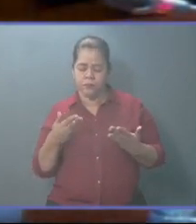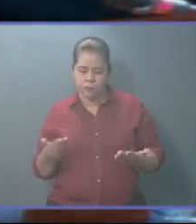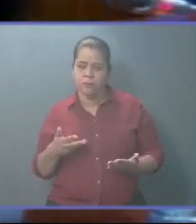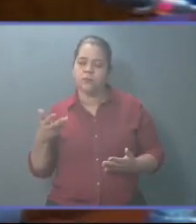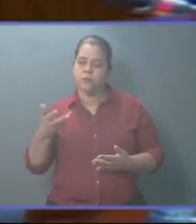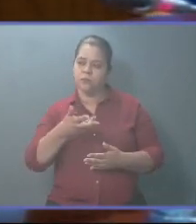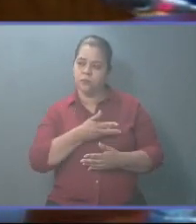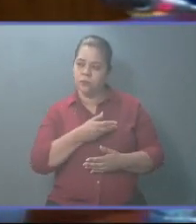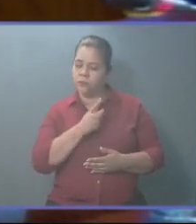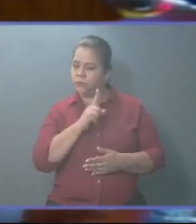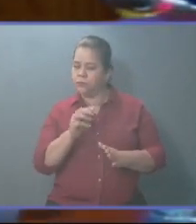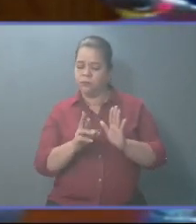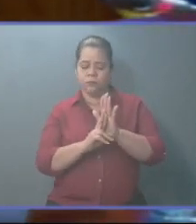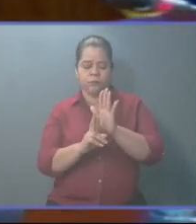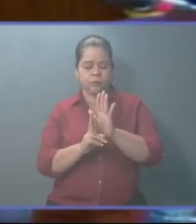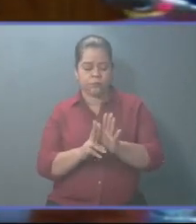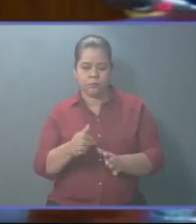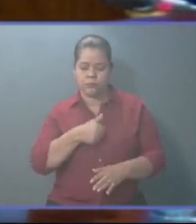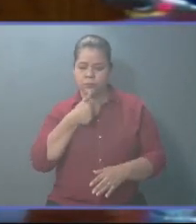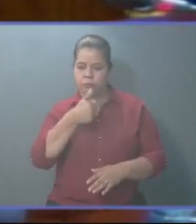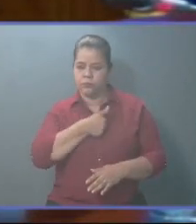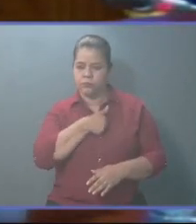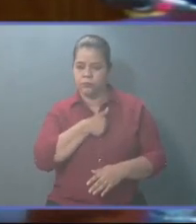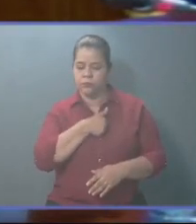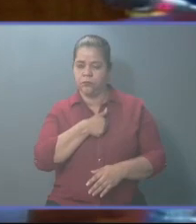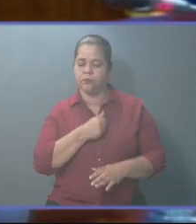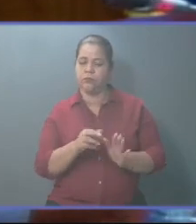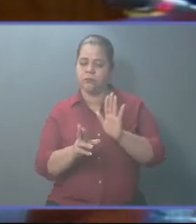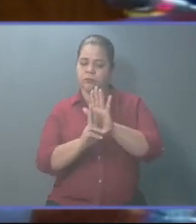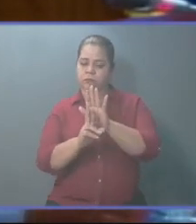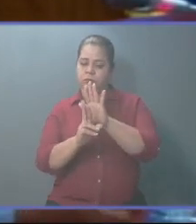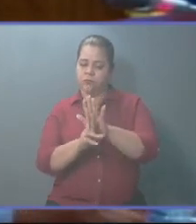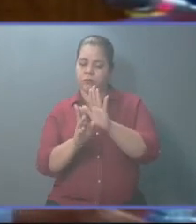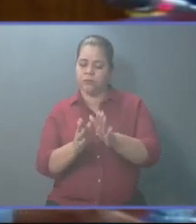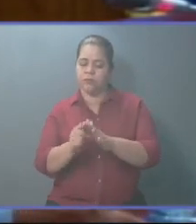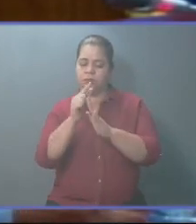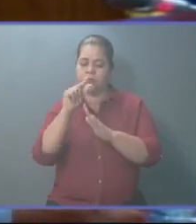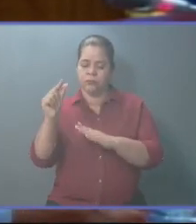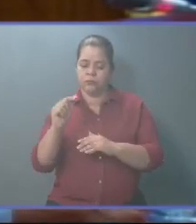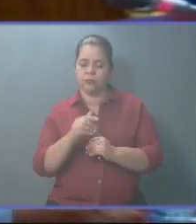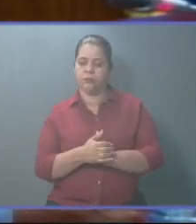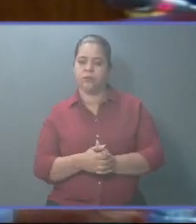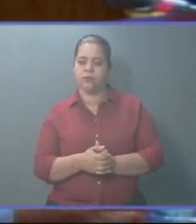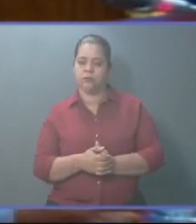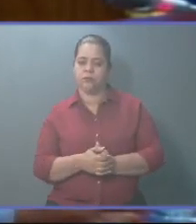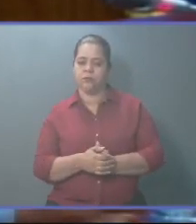estamos acá no representándonos a nosotros mismos, sino a instituciones que están detrás de nosotros.